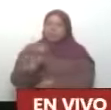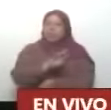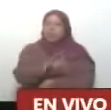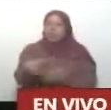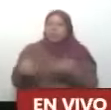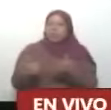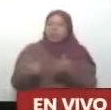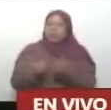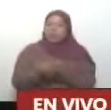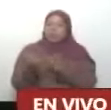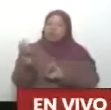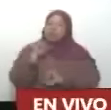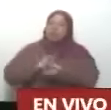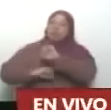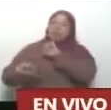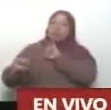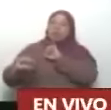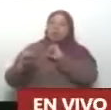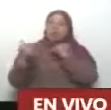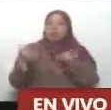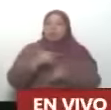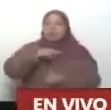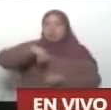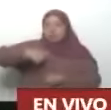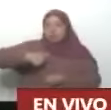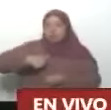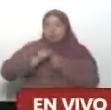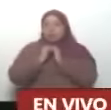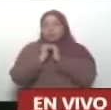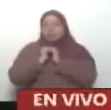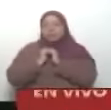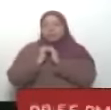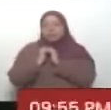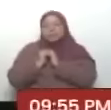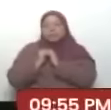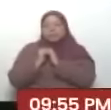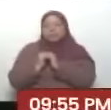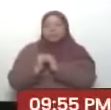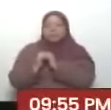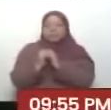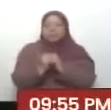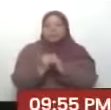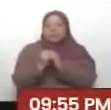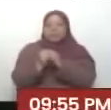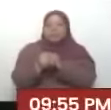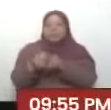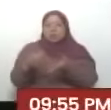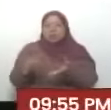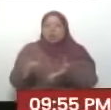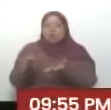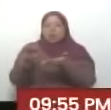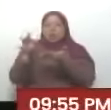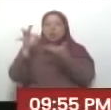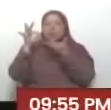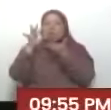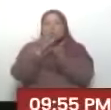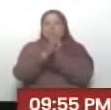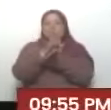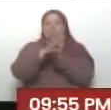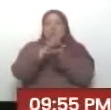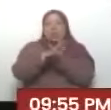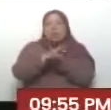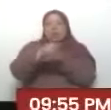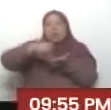venezolanos, ven, defendamos nuestra nación. Somos el café, cachapa o arepa, somos la